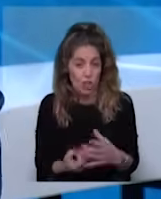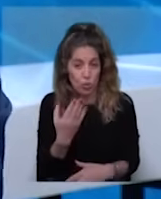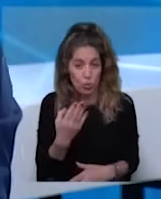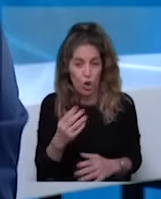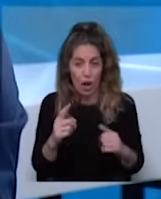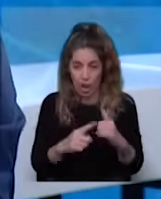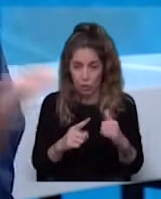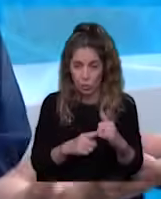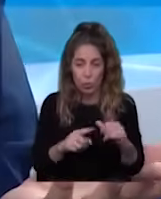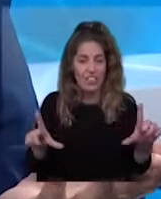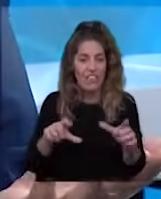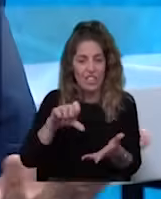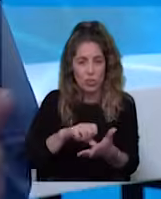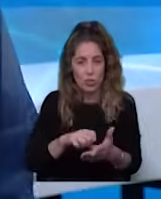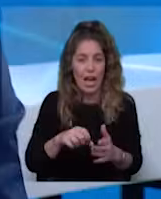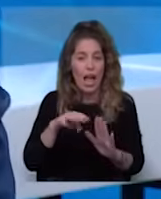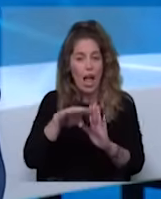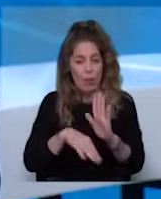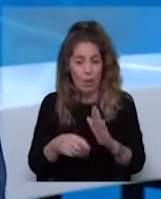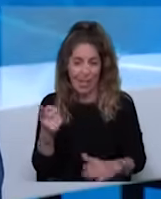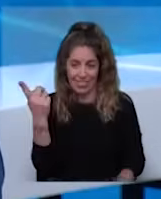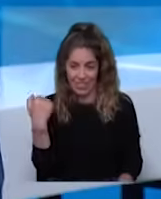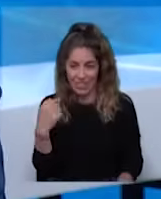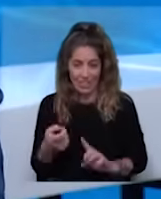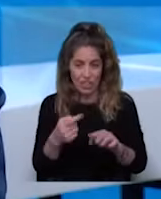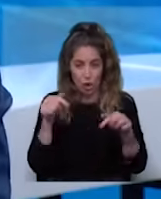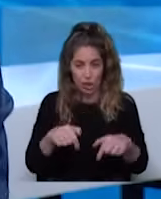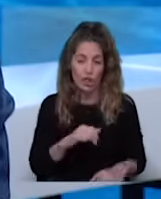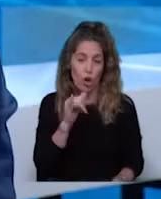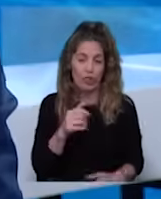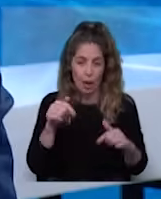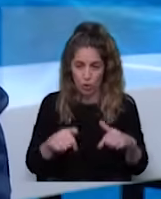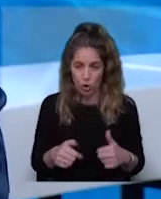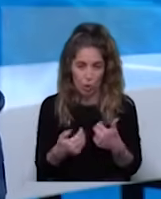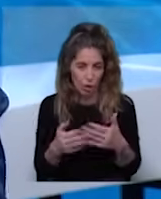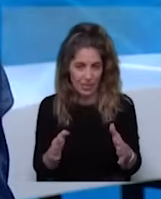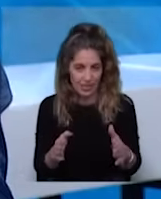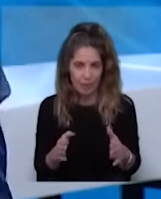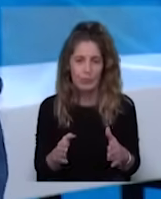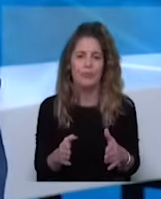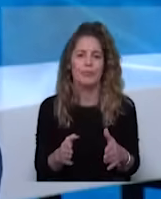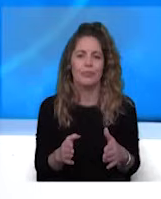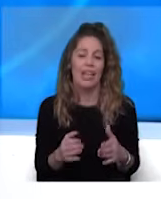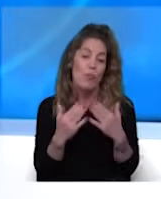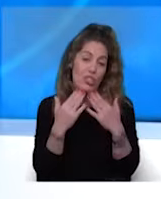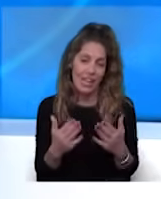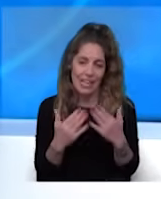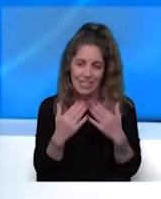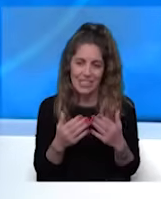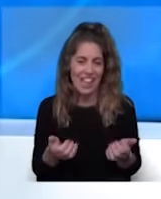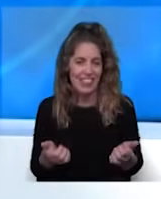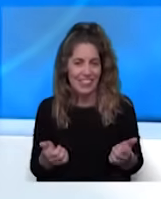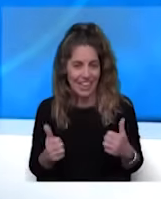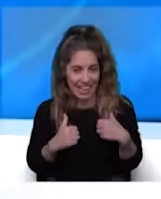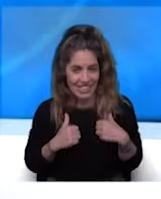YouTube de TV ciudad el programa de ayer Que obviamente tiene que ver con esto que comentábamos recién en el comienzo con con Antonio gracias Antonio descansar el fin de